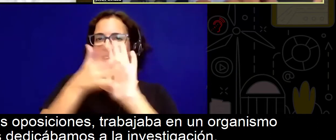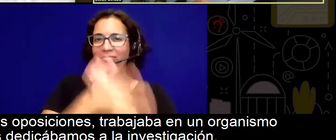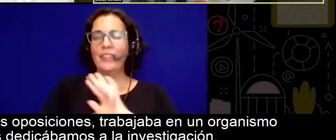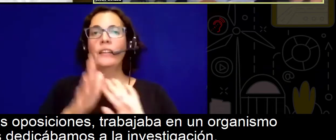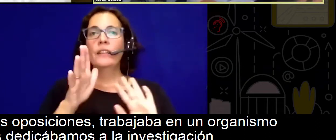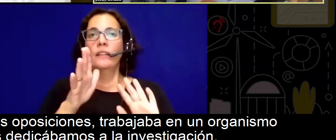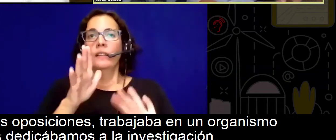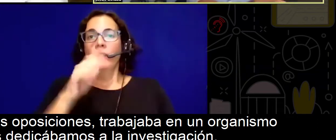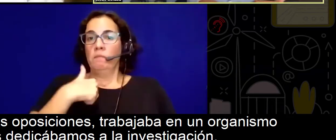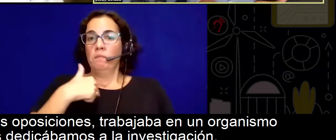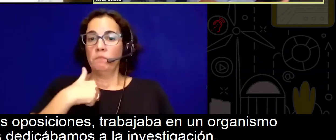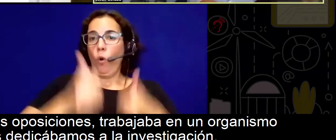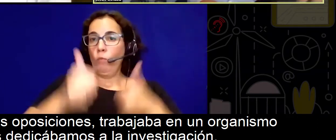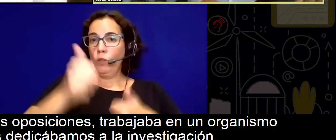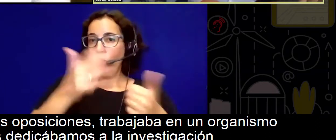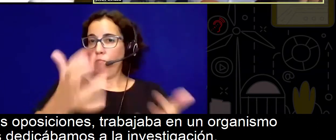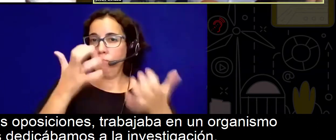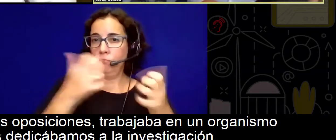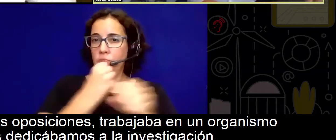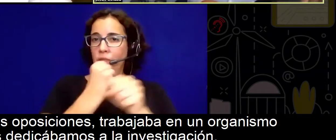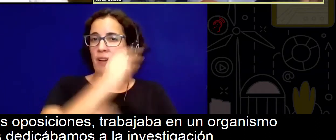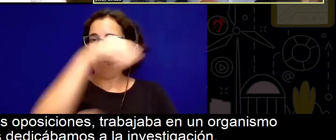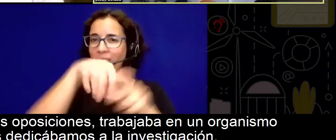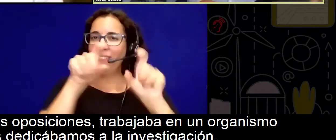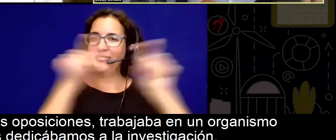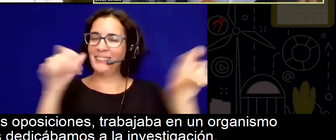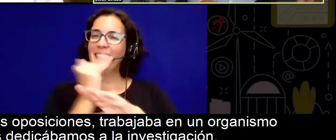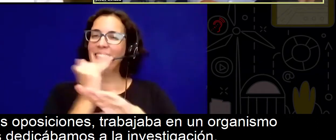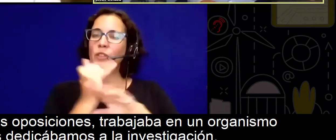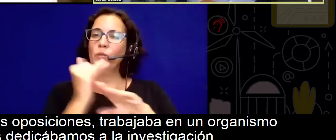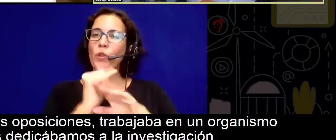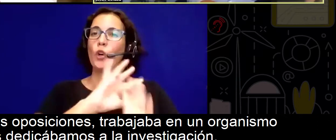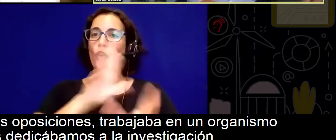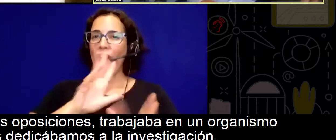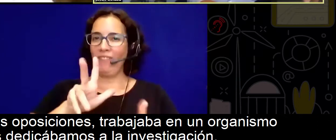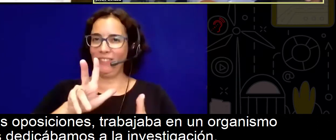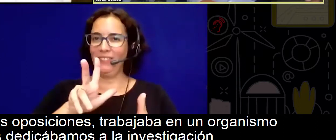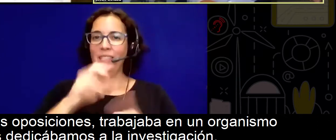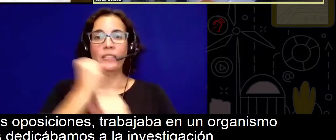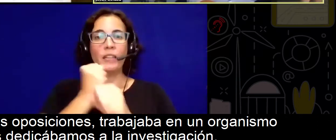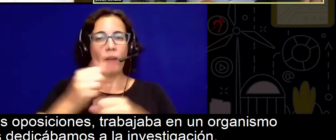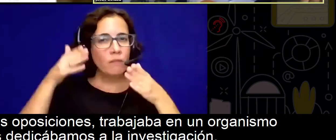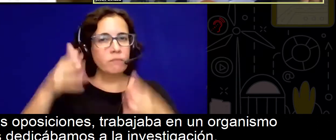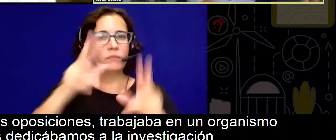bueno, aprobé unas oposiciones, trabajaba en un organismo que era el Instituto Geográfico y nos dedicamos a la investigación.